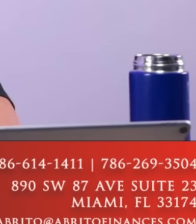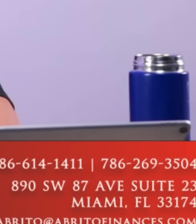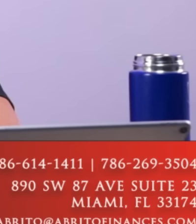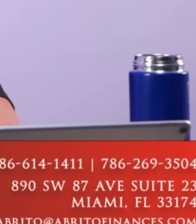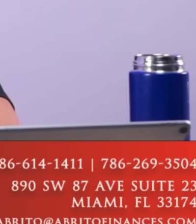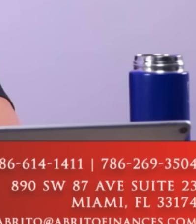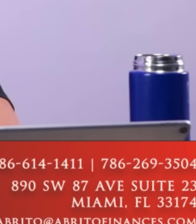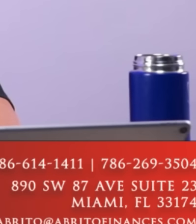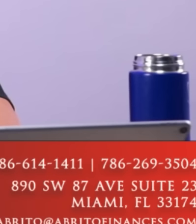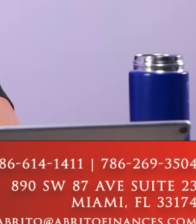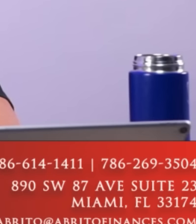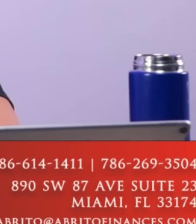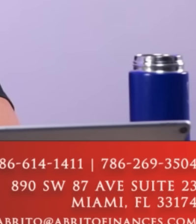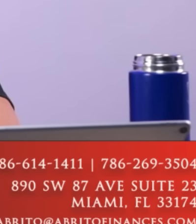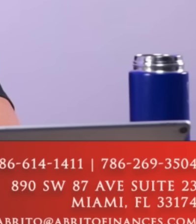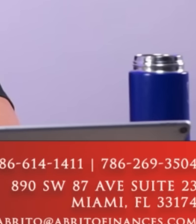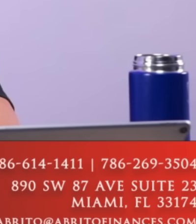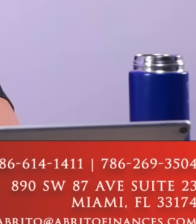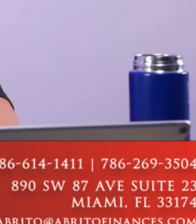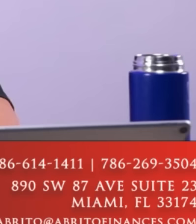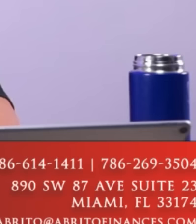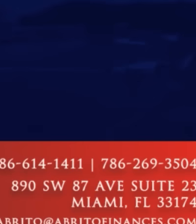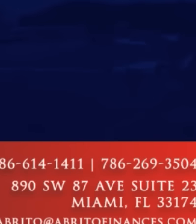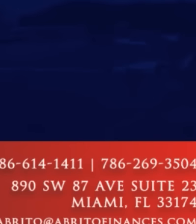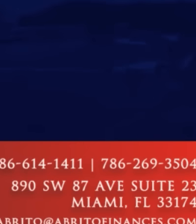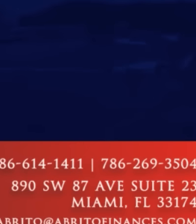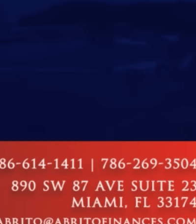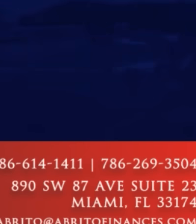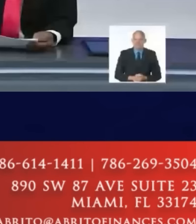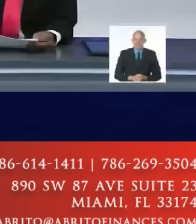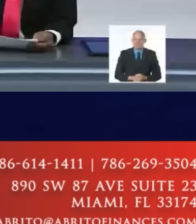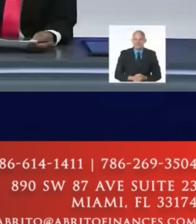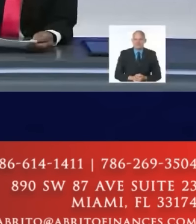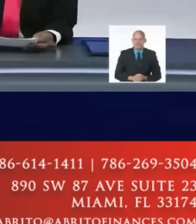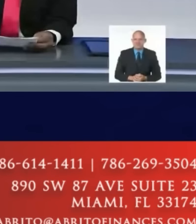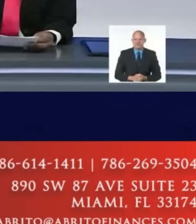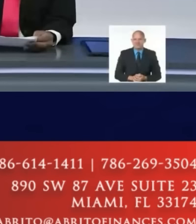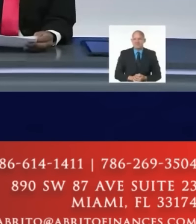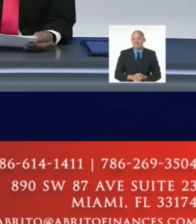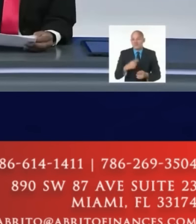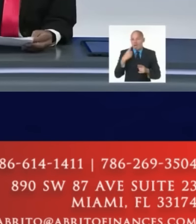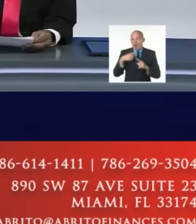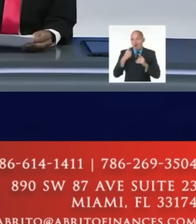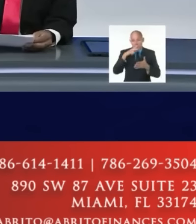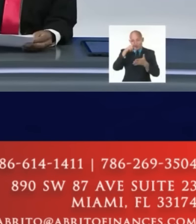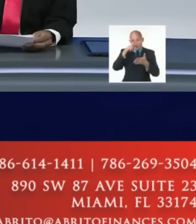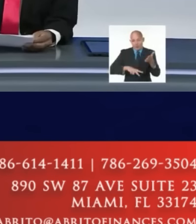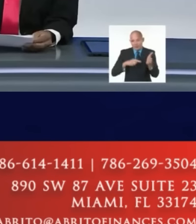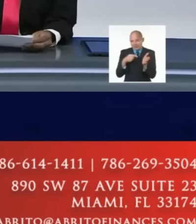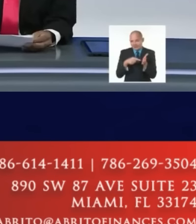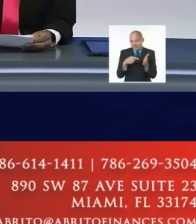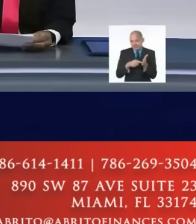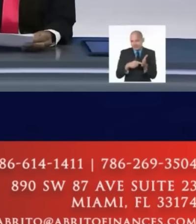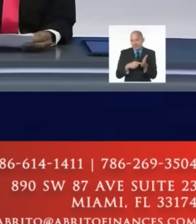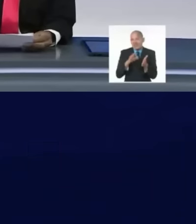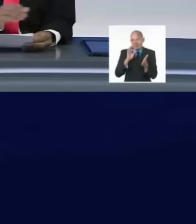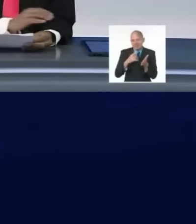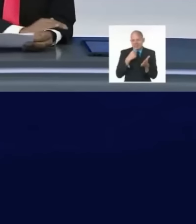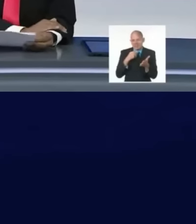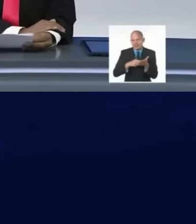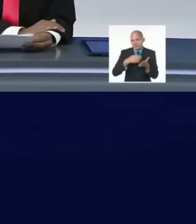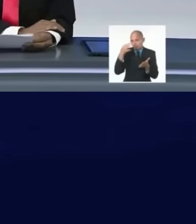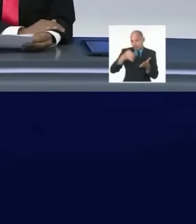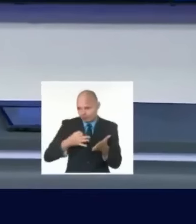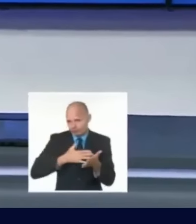ver este resumen noticioso. Y damos a continuación lectura a la siguiente nota